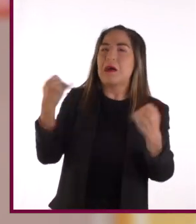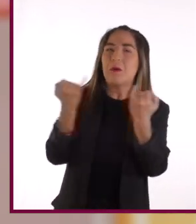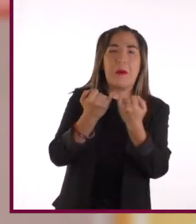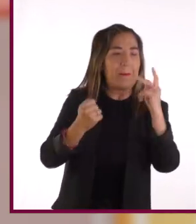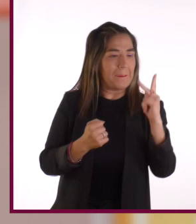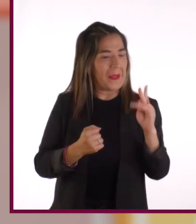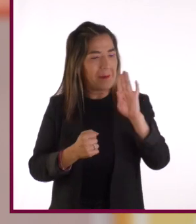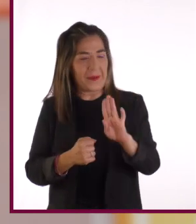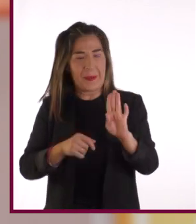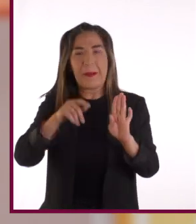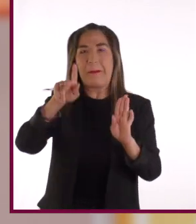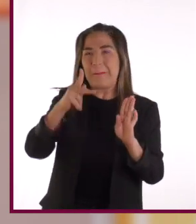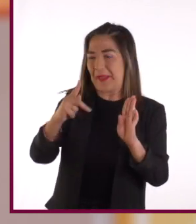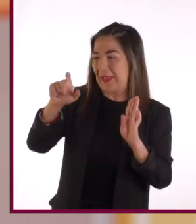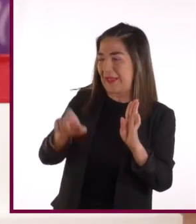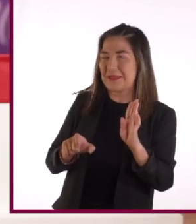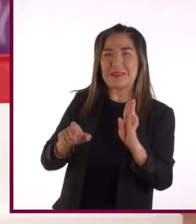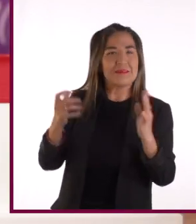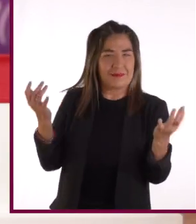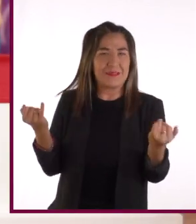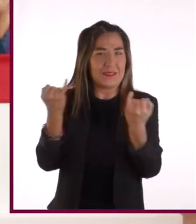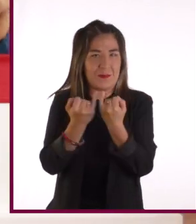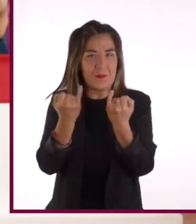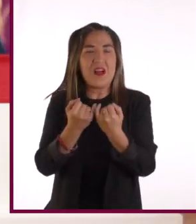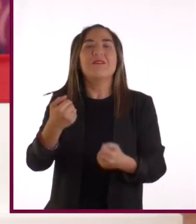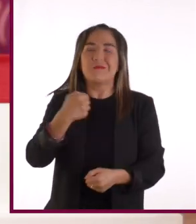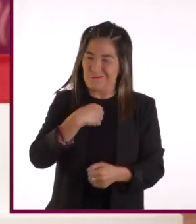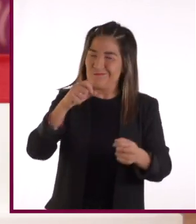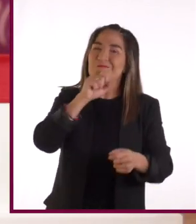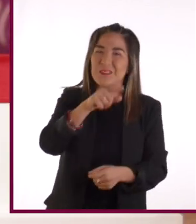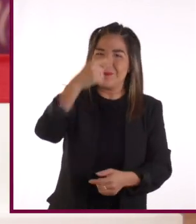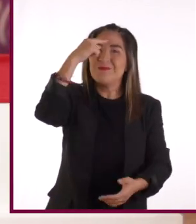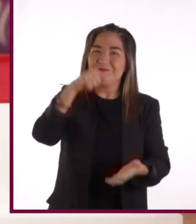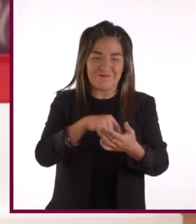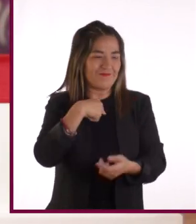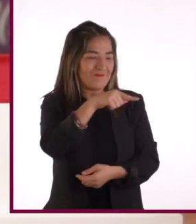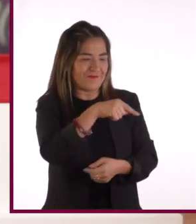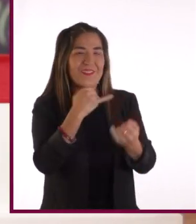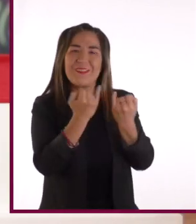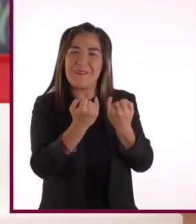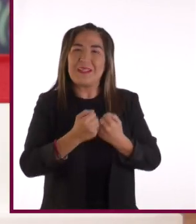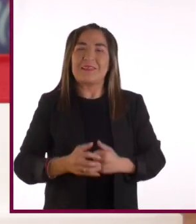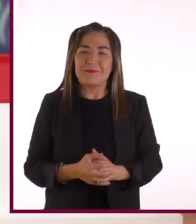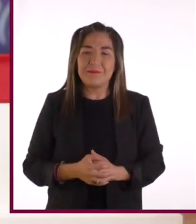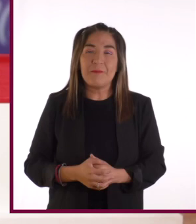hicimos nosotros con la P de X y P de B. Yo también lo creo, Dimara, ¿eh?